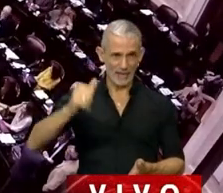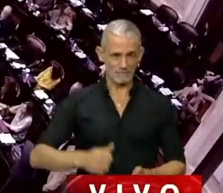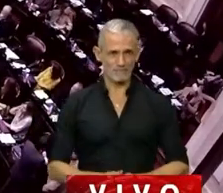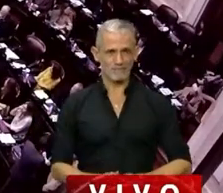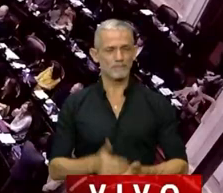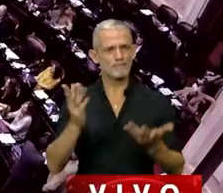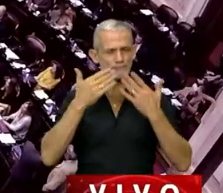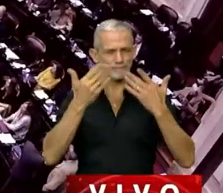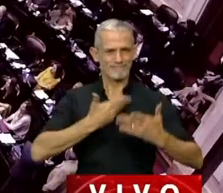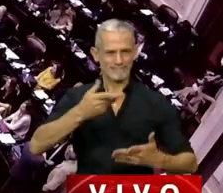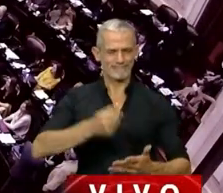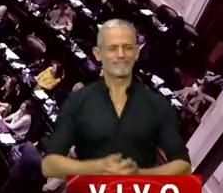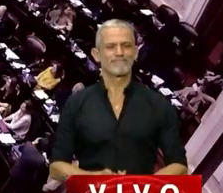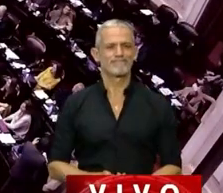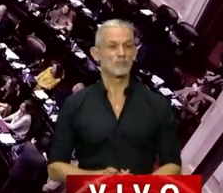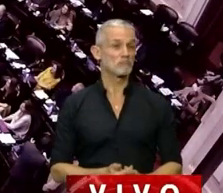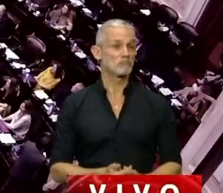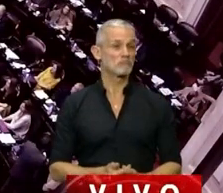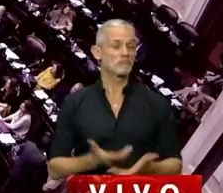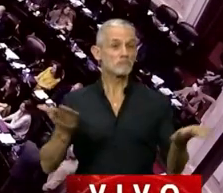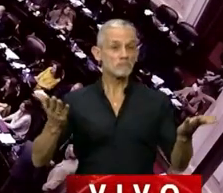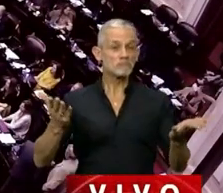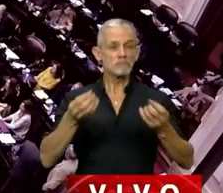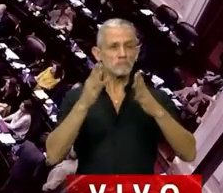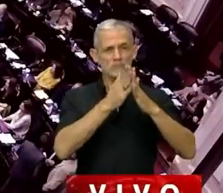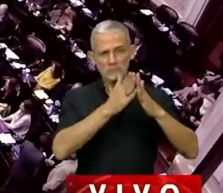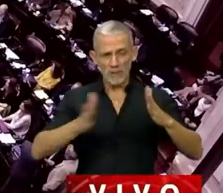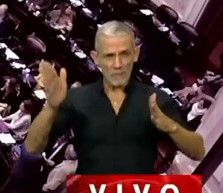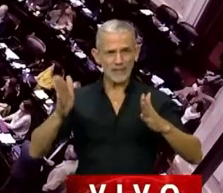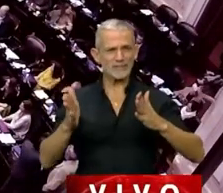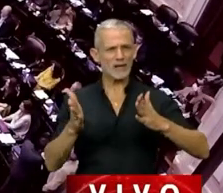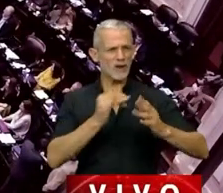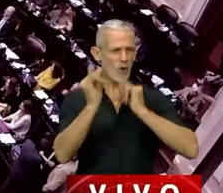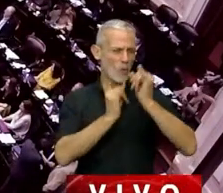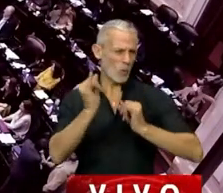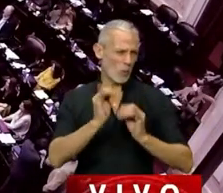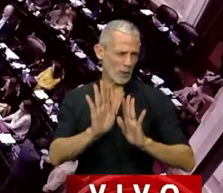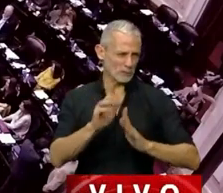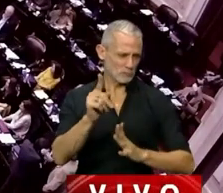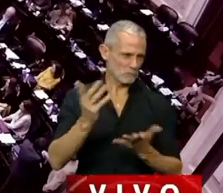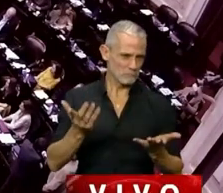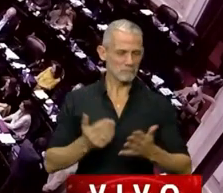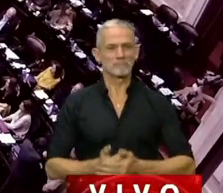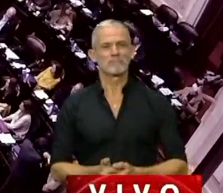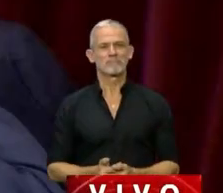Gracias, señor presidente. Bueno, arrancar contándole